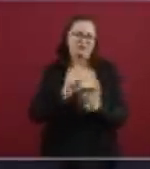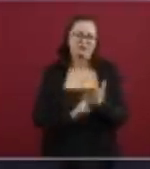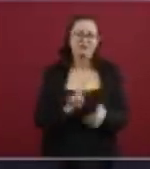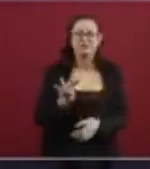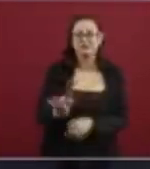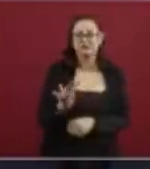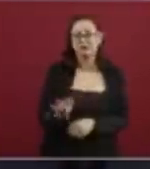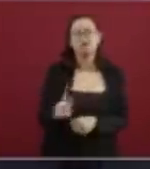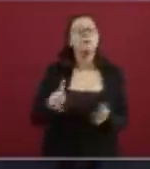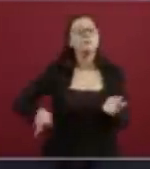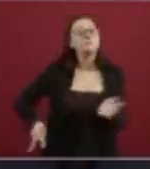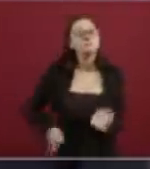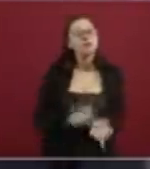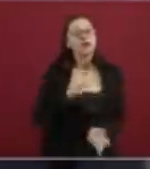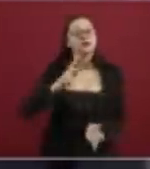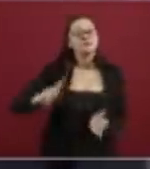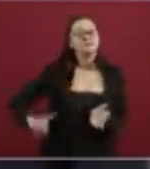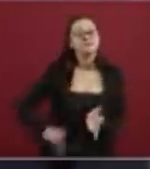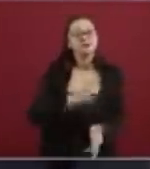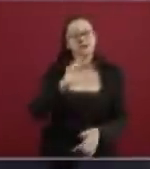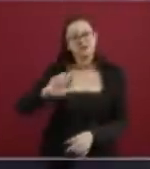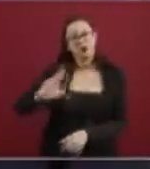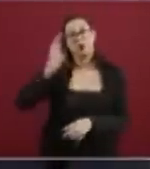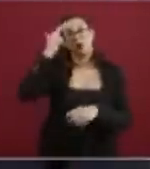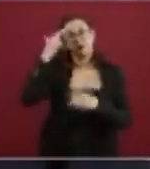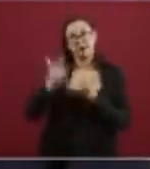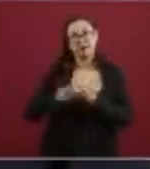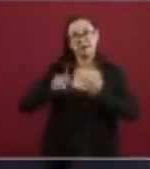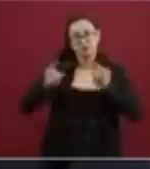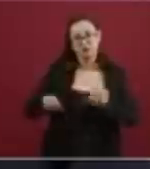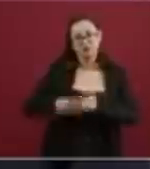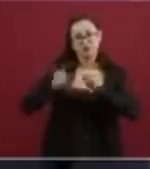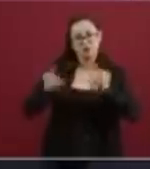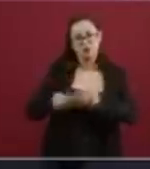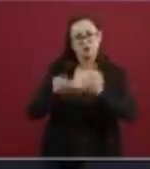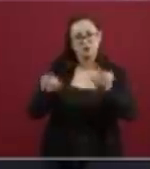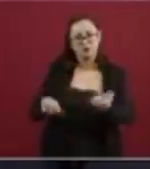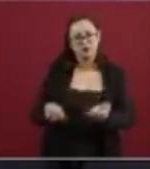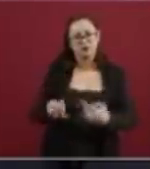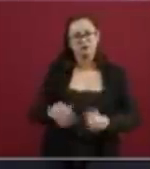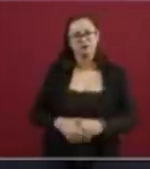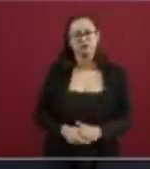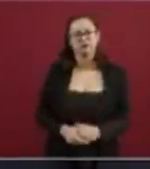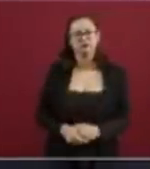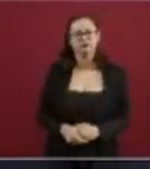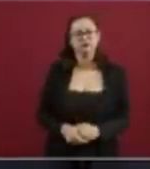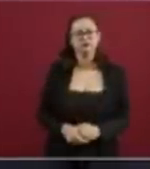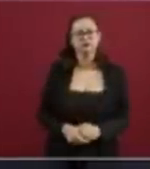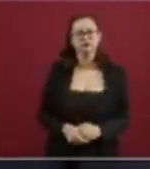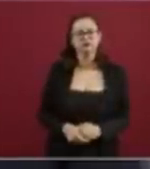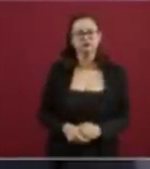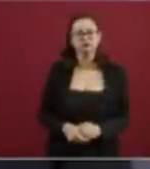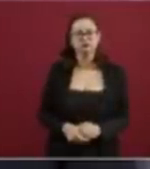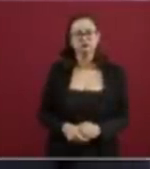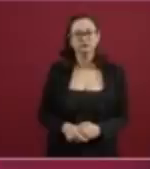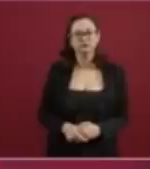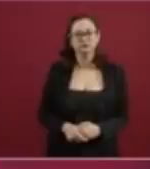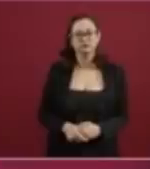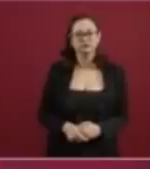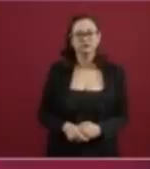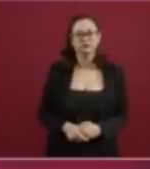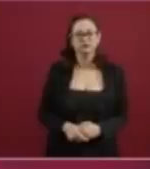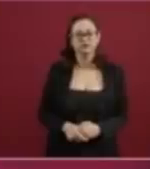recordando siempre. Ahora que se suscitó la polémica,